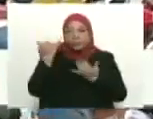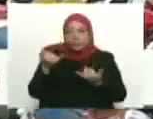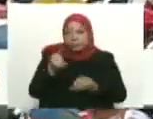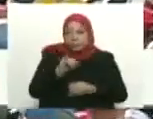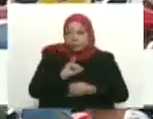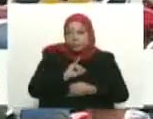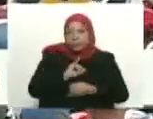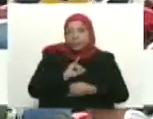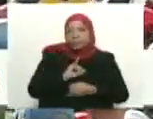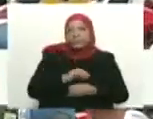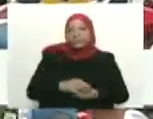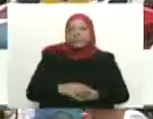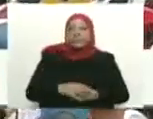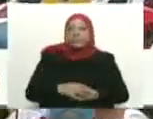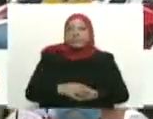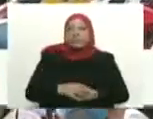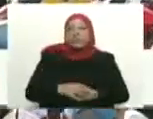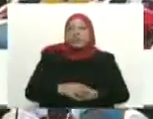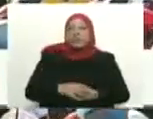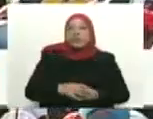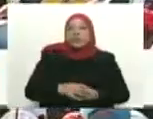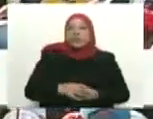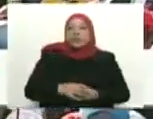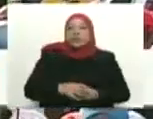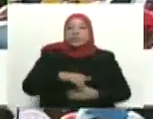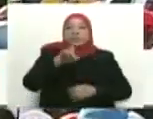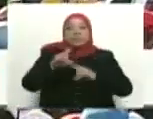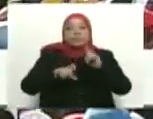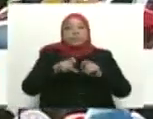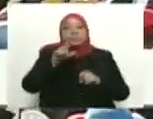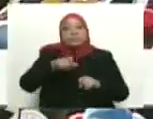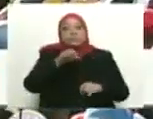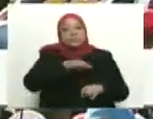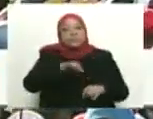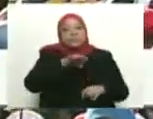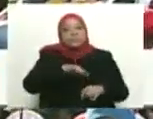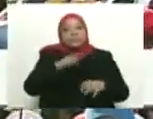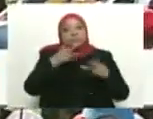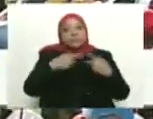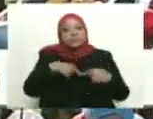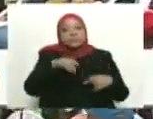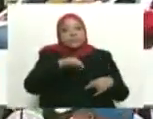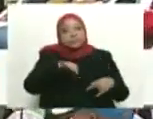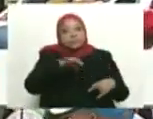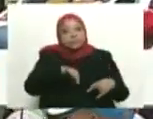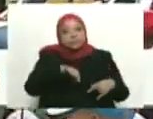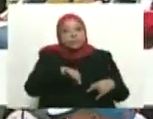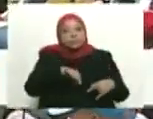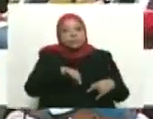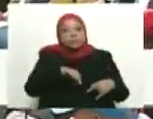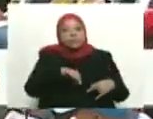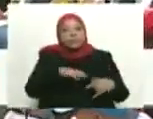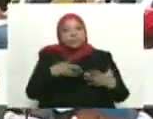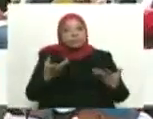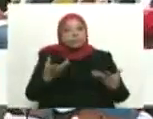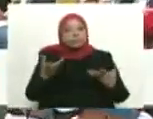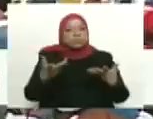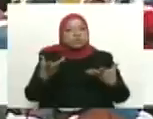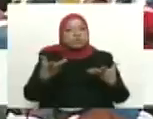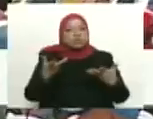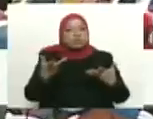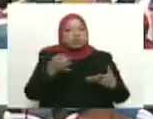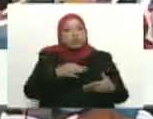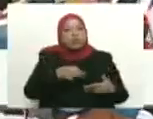argumentos, cualquiera de nosotros tiene argumento para preguntarle a la señora, o al señor, o al señorito, o a la